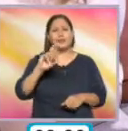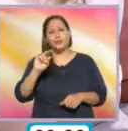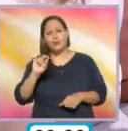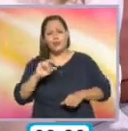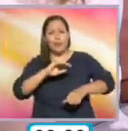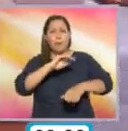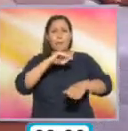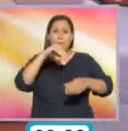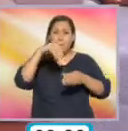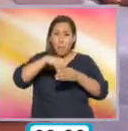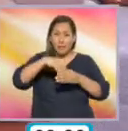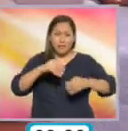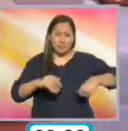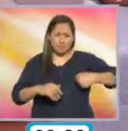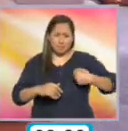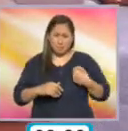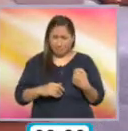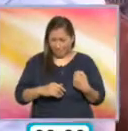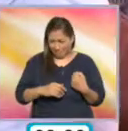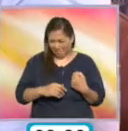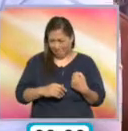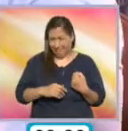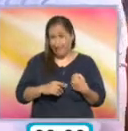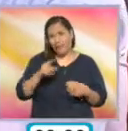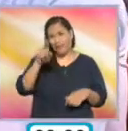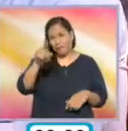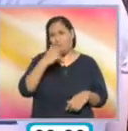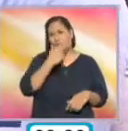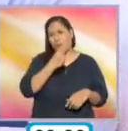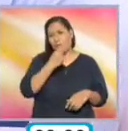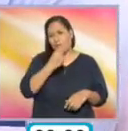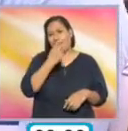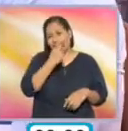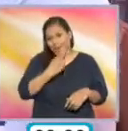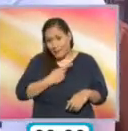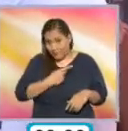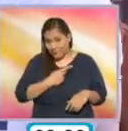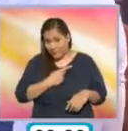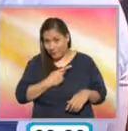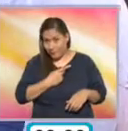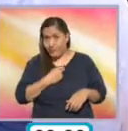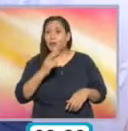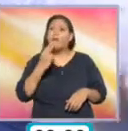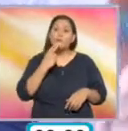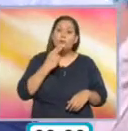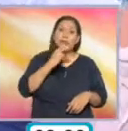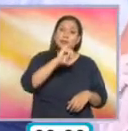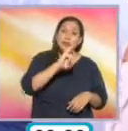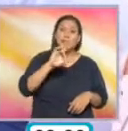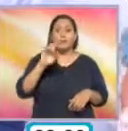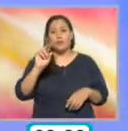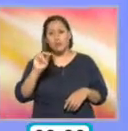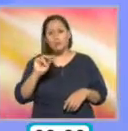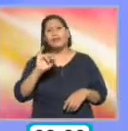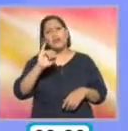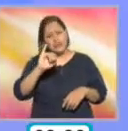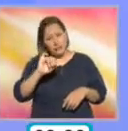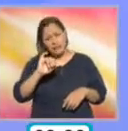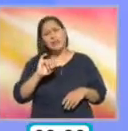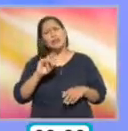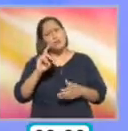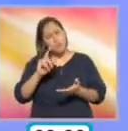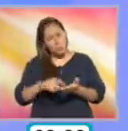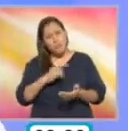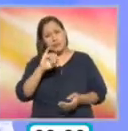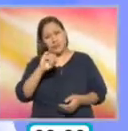de accesorios. ¿Cómo estás, Wendy? Muy bien, pero tú como hombre, pues dinos a nosotras entonces si usas o no usas bolsos. ¿Sabes qué? Sí, en algún momento sí.